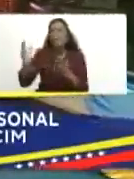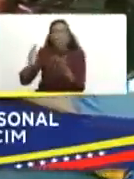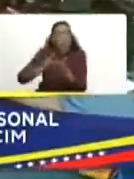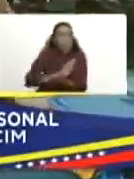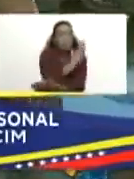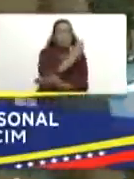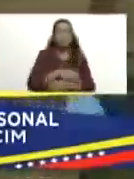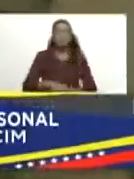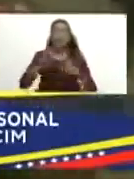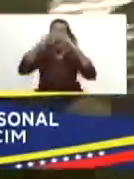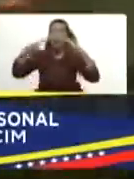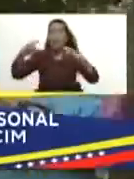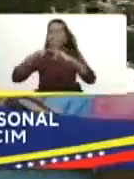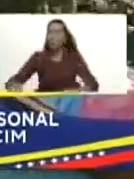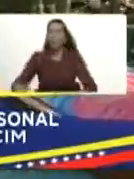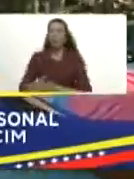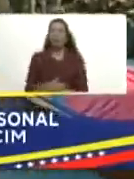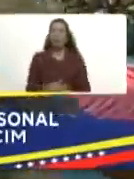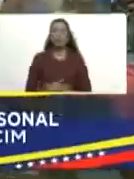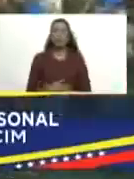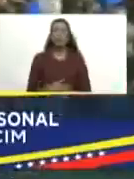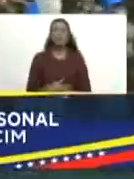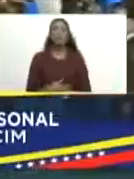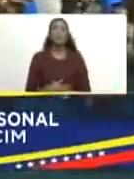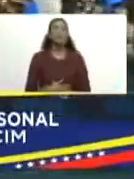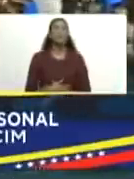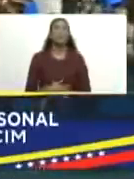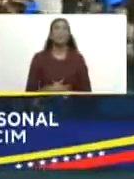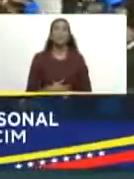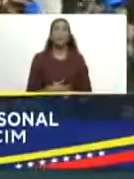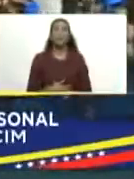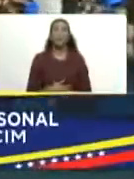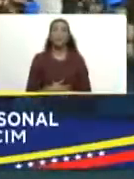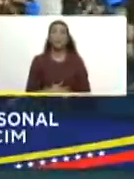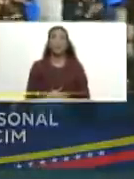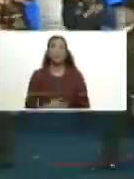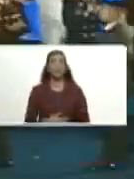El grado de primer teniente y teniente de fragata.